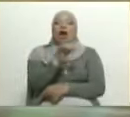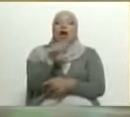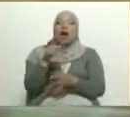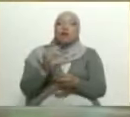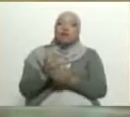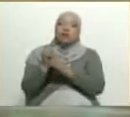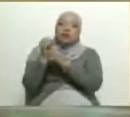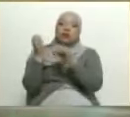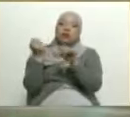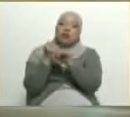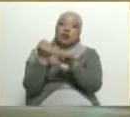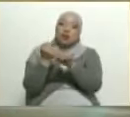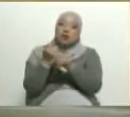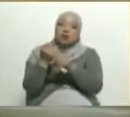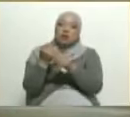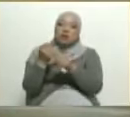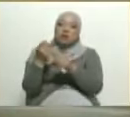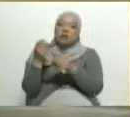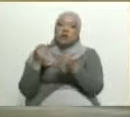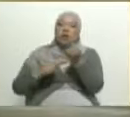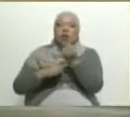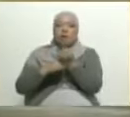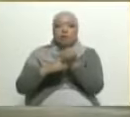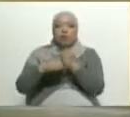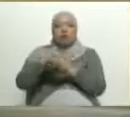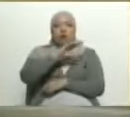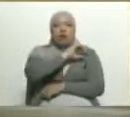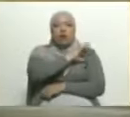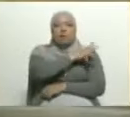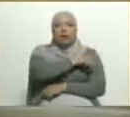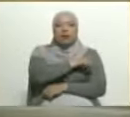su solidaridad con la causa palestina.